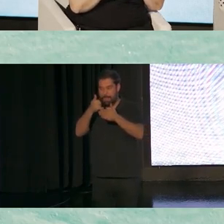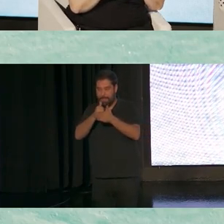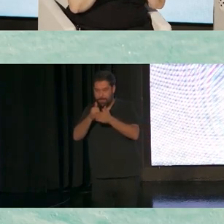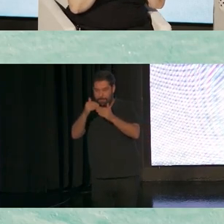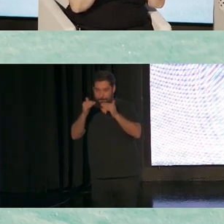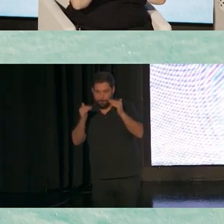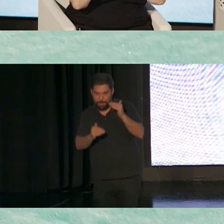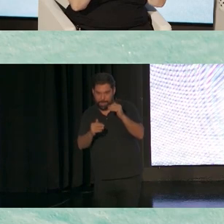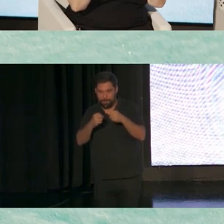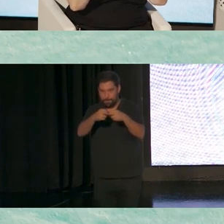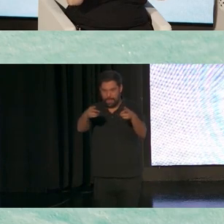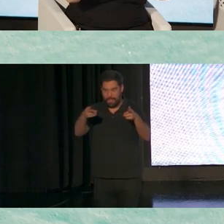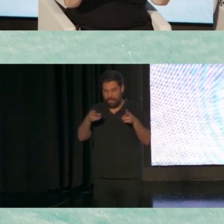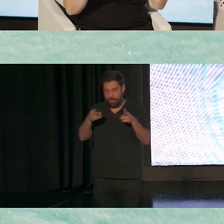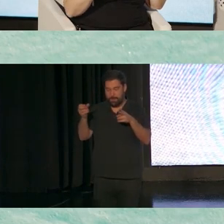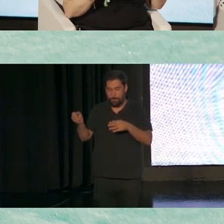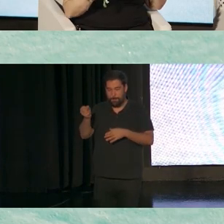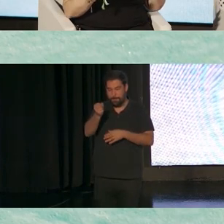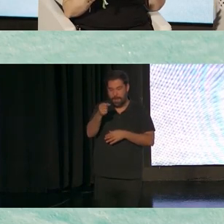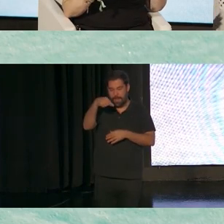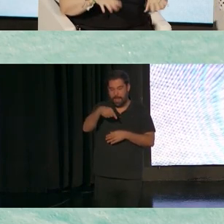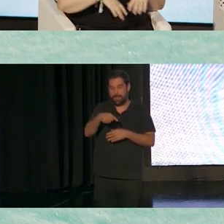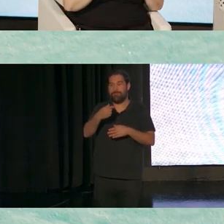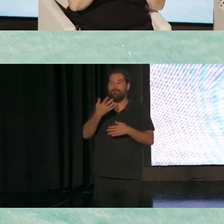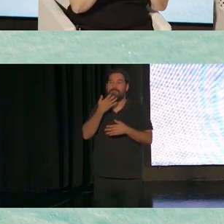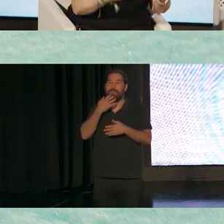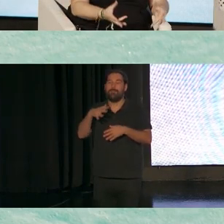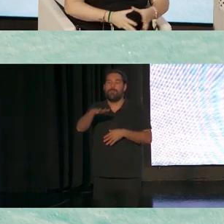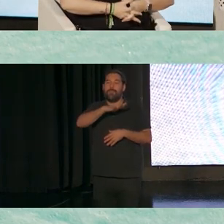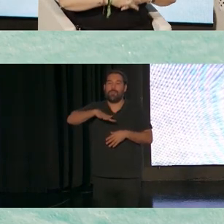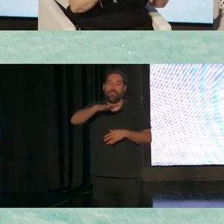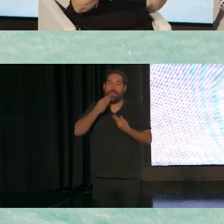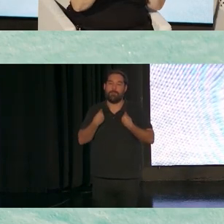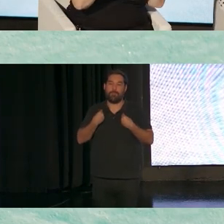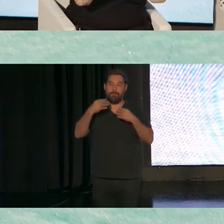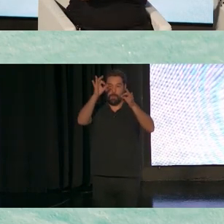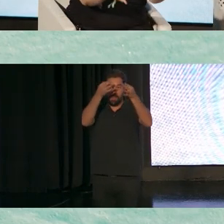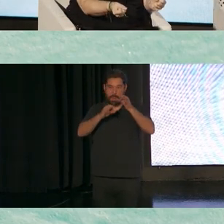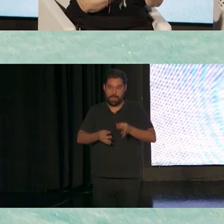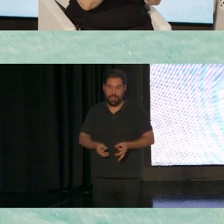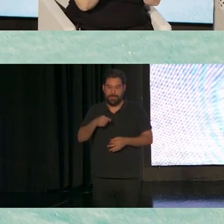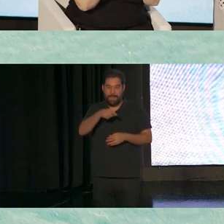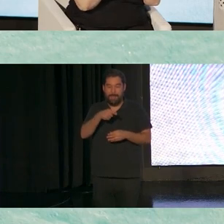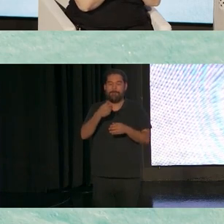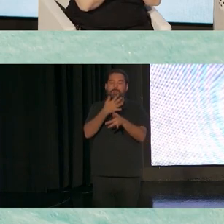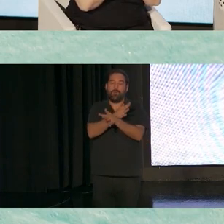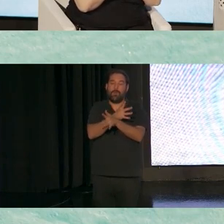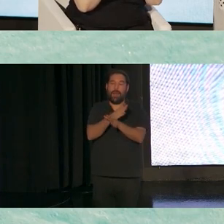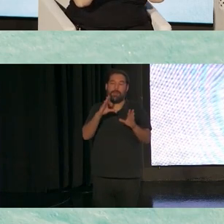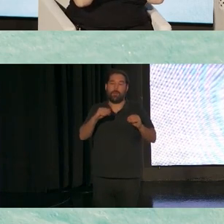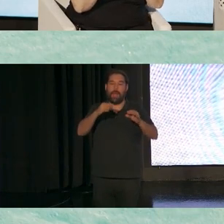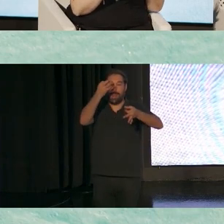eh Cuando nevaba que estamos una zona que nieva a la a la nieve a jugar a que tocara la nieve a que lo